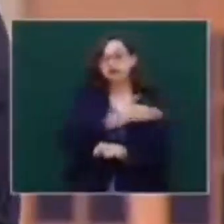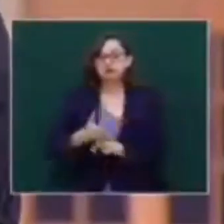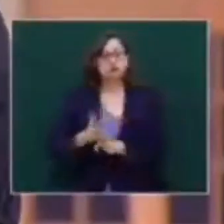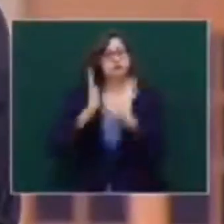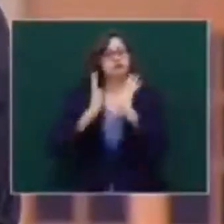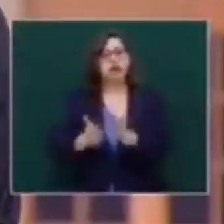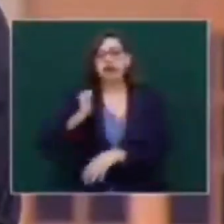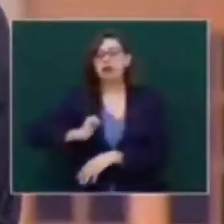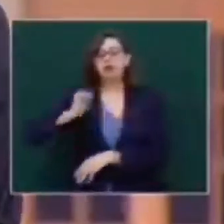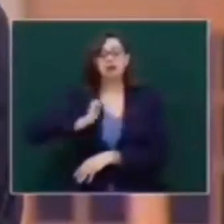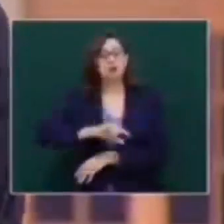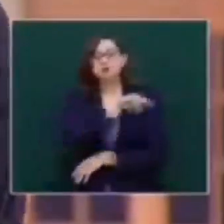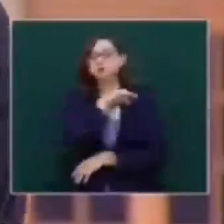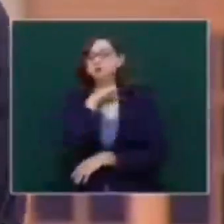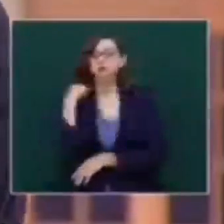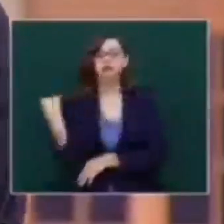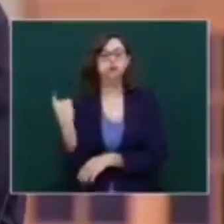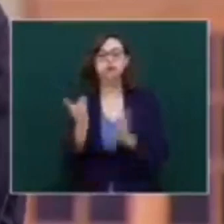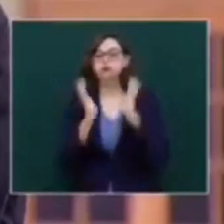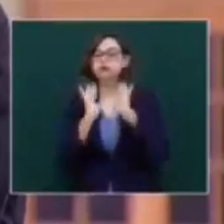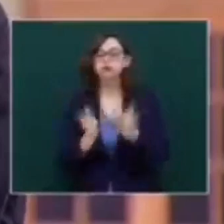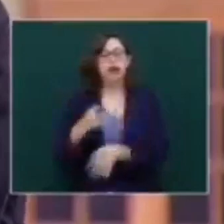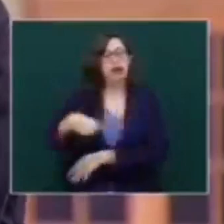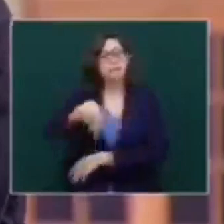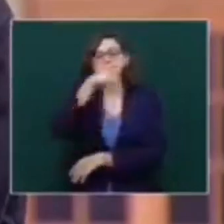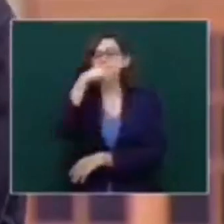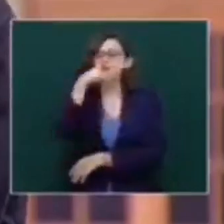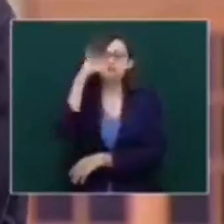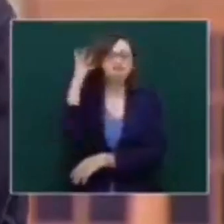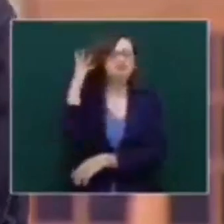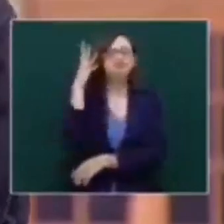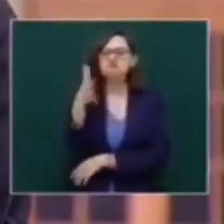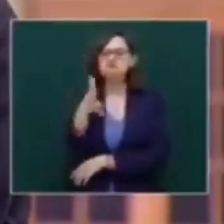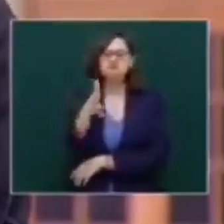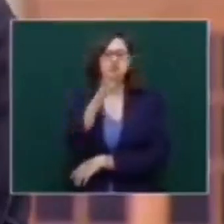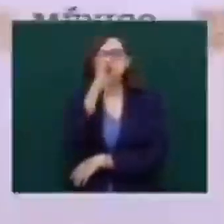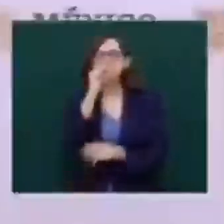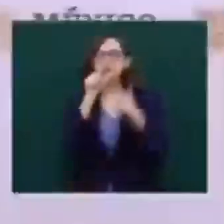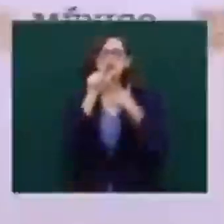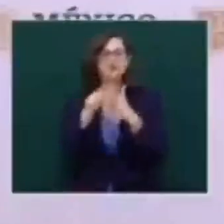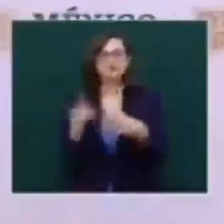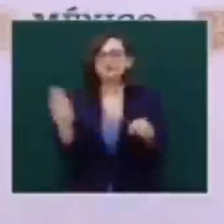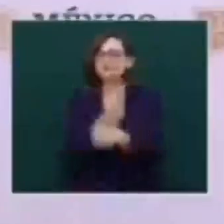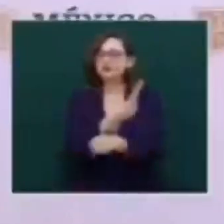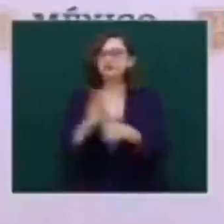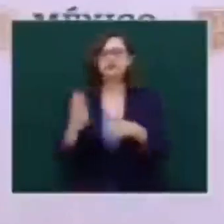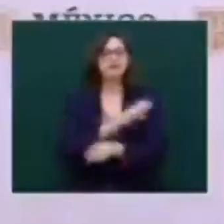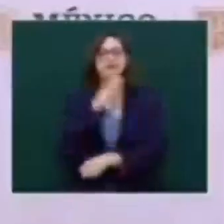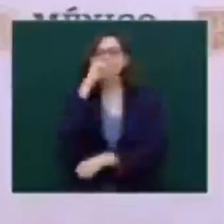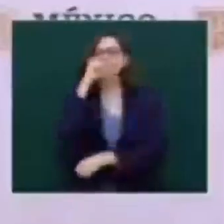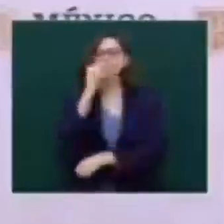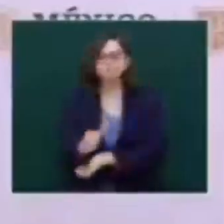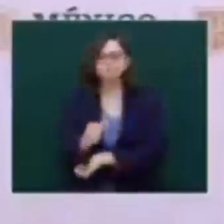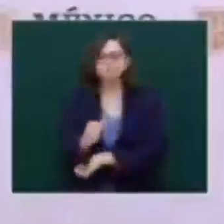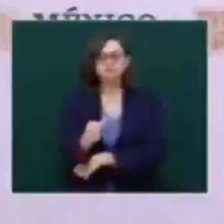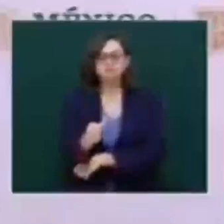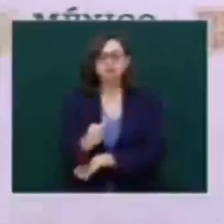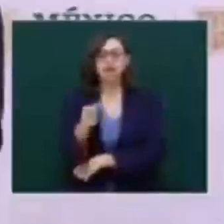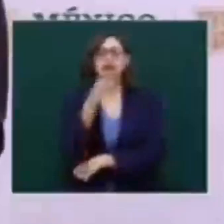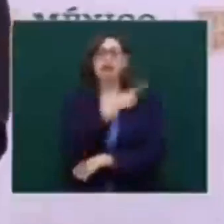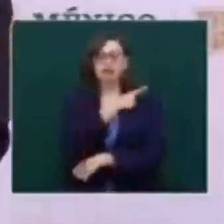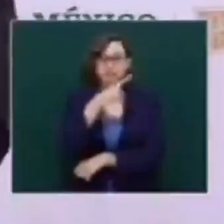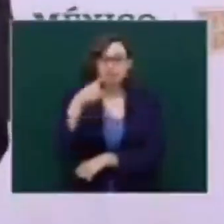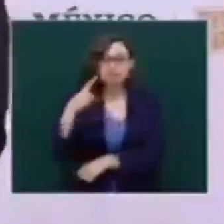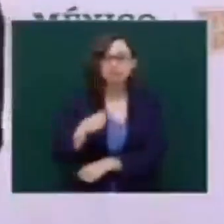agotado, no tiene futuro ni salida, ya no beneficia a nadie. Hay que hacer a un lado